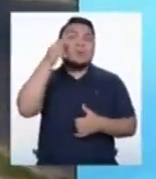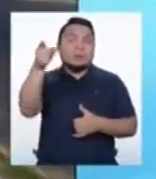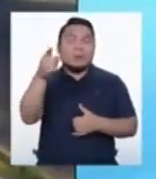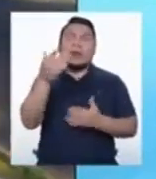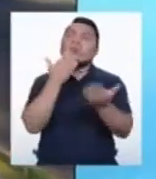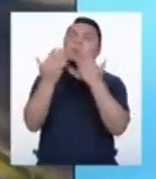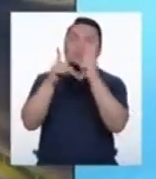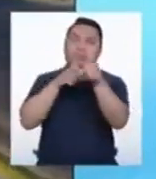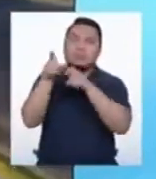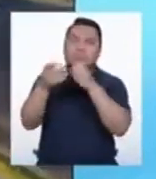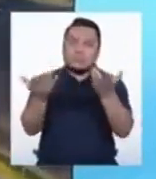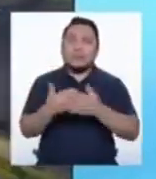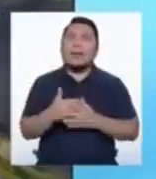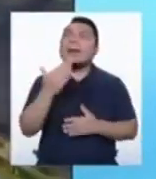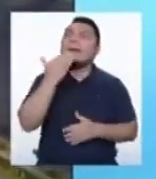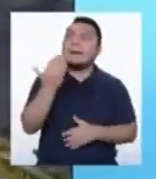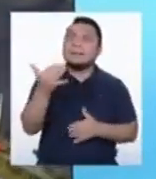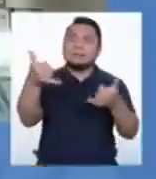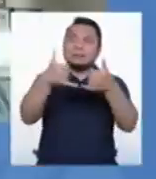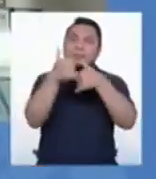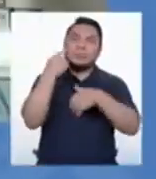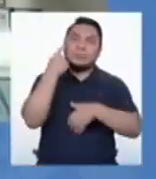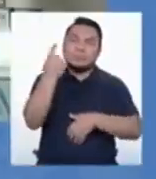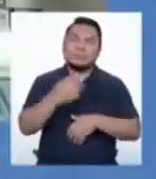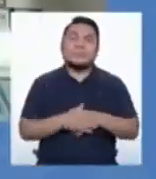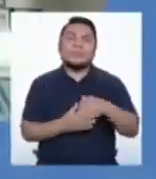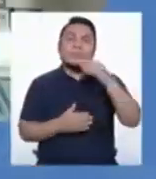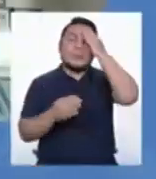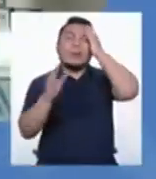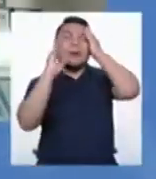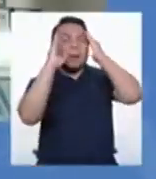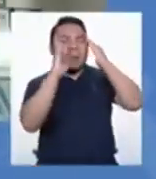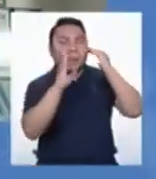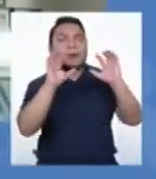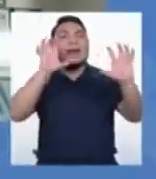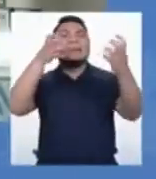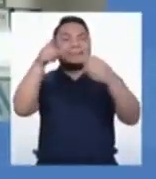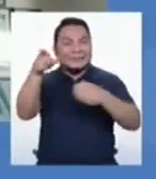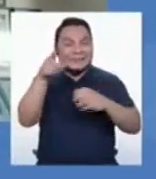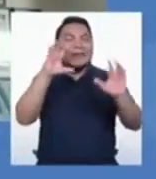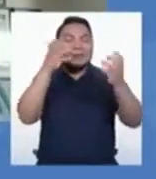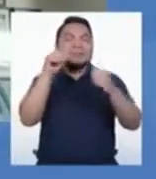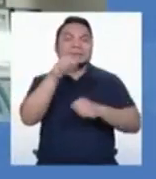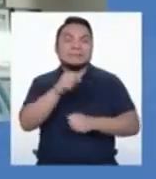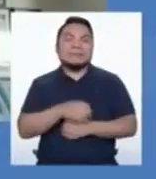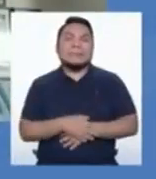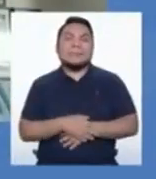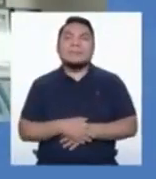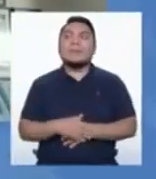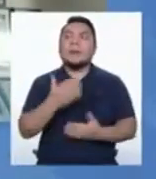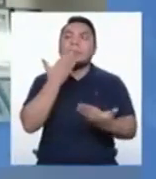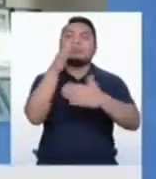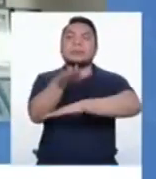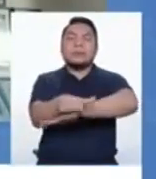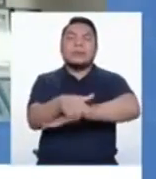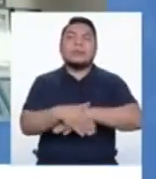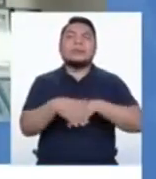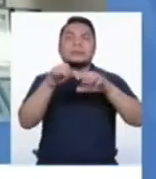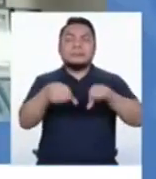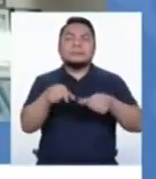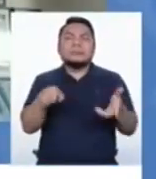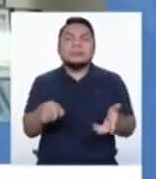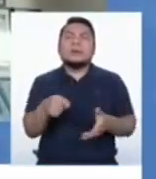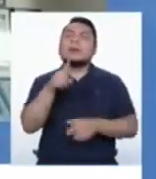Doctor Ábalos, gracias por atendernos. ¿Qué tal? ¿Cómo están? Buenos días. Ahí estamos. Ya, buenas tardes. Vía Sky. Buenas tardes. Bueno, entre